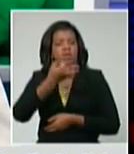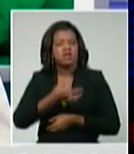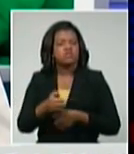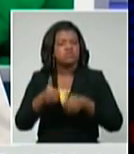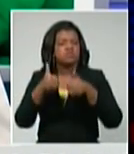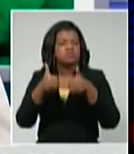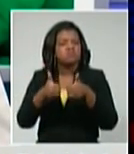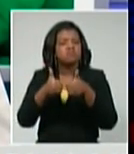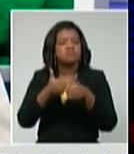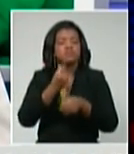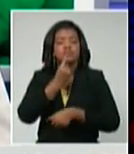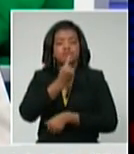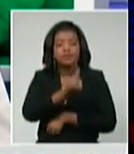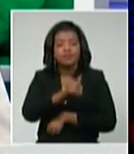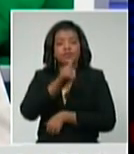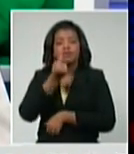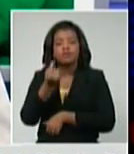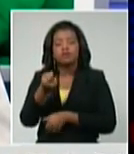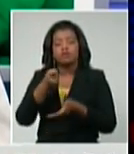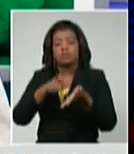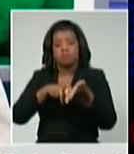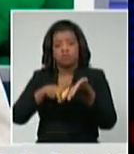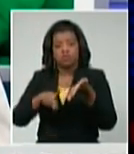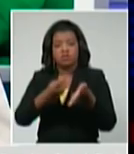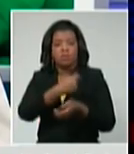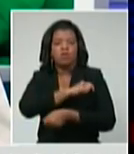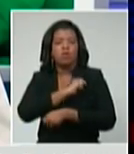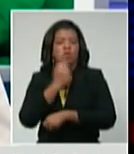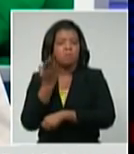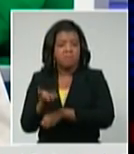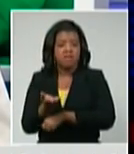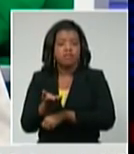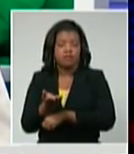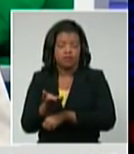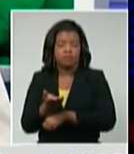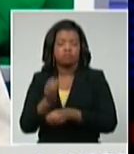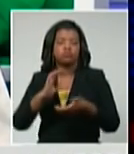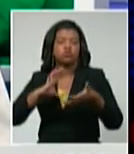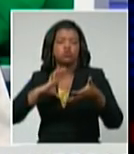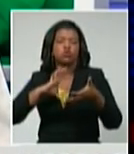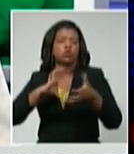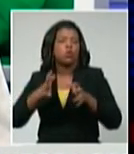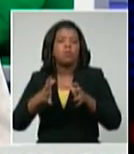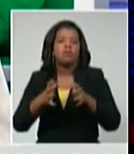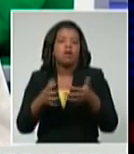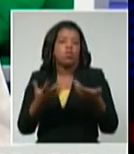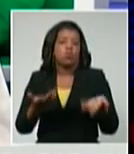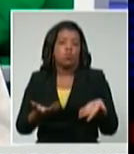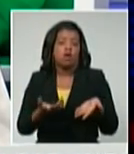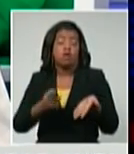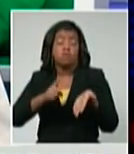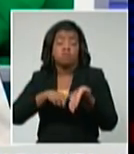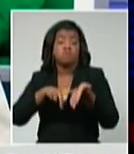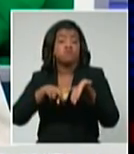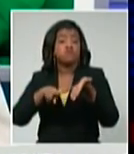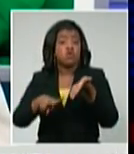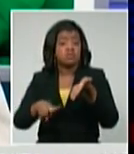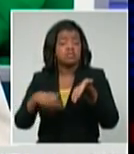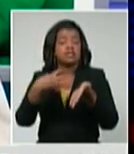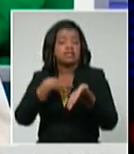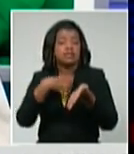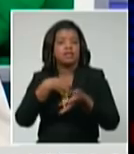población lo pide. Bueno, ¿cuál es la complejidad? Estas son provincias que tienen casos